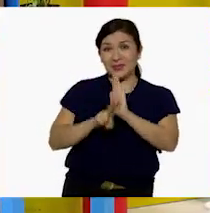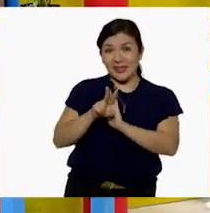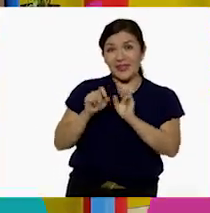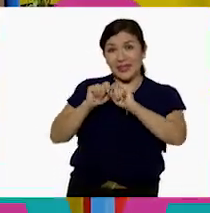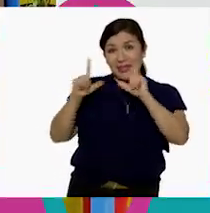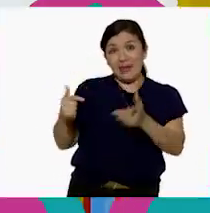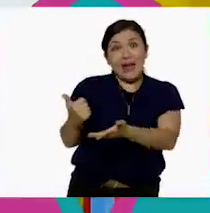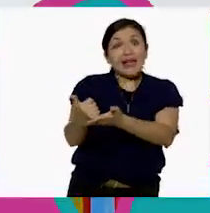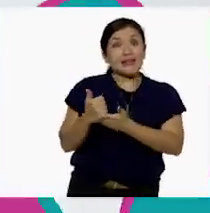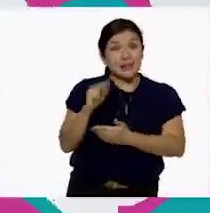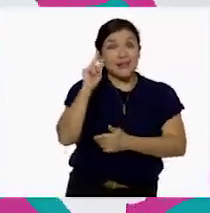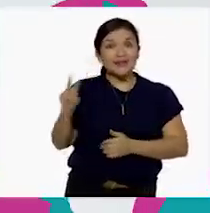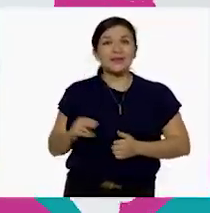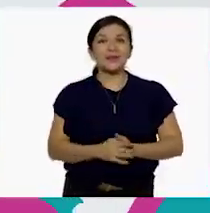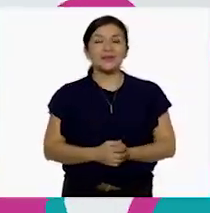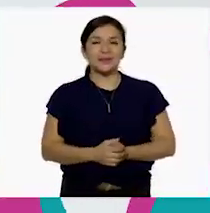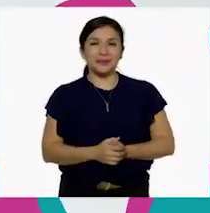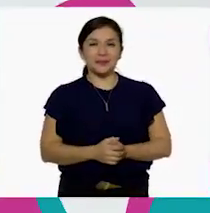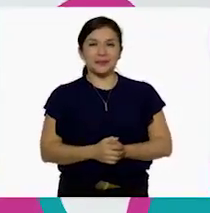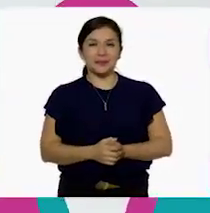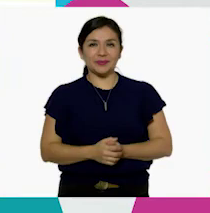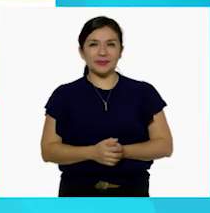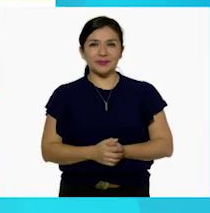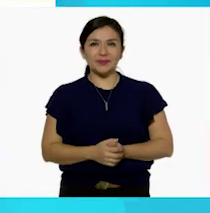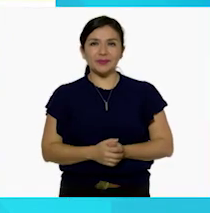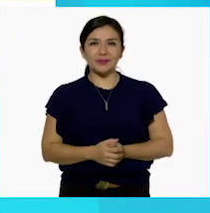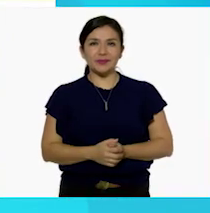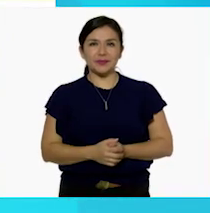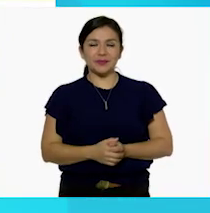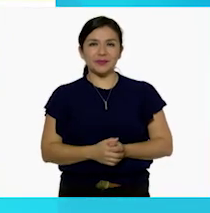video para que nos ayuden. ¡Listo!